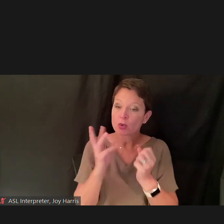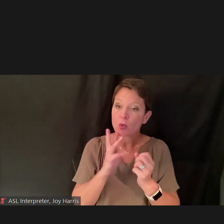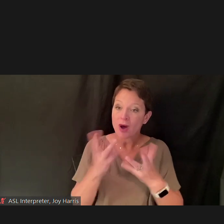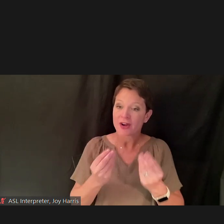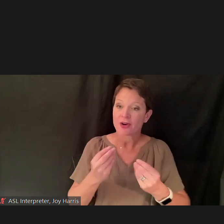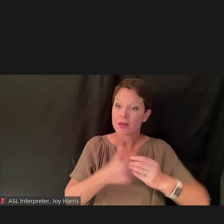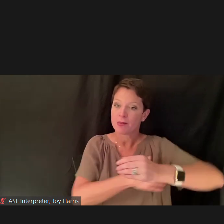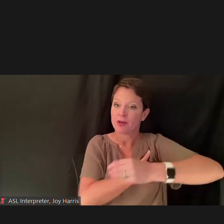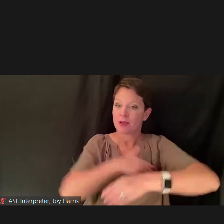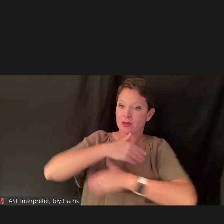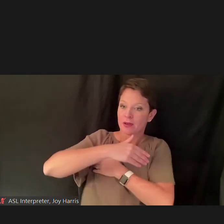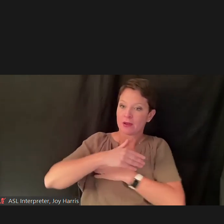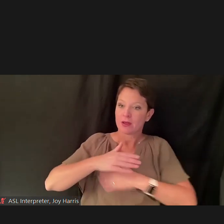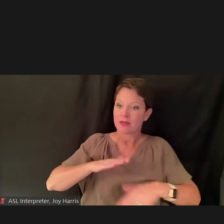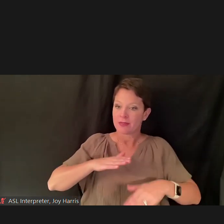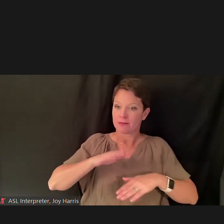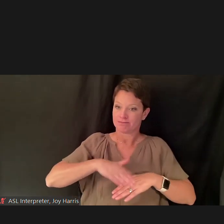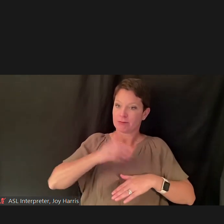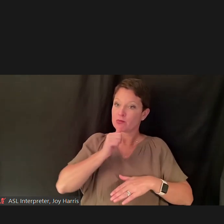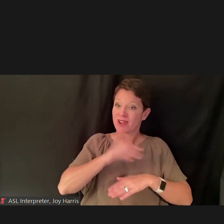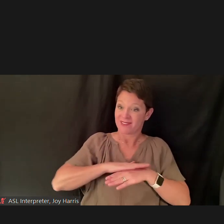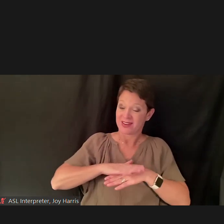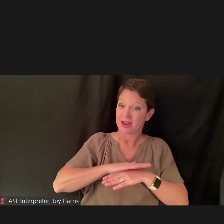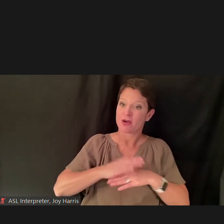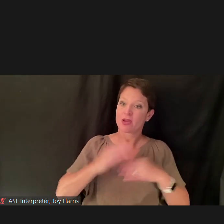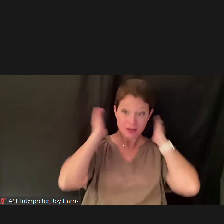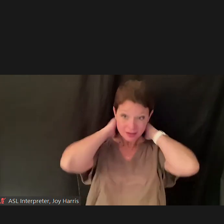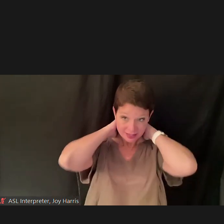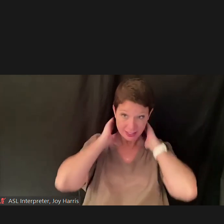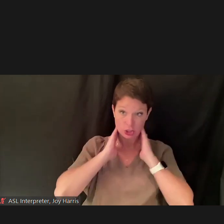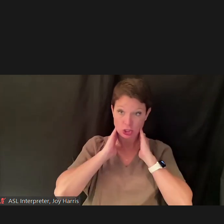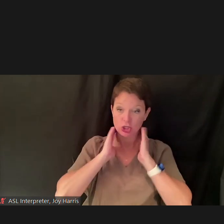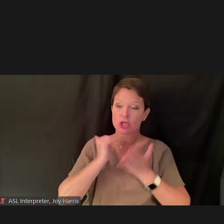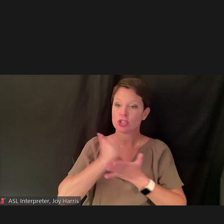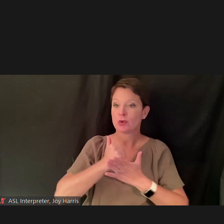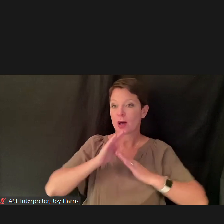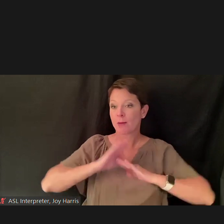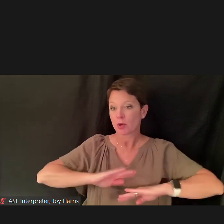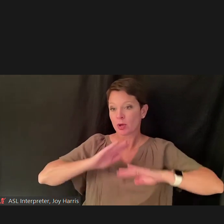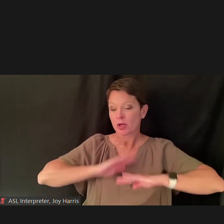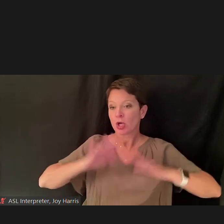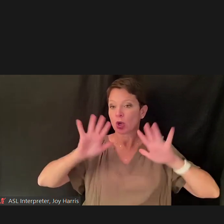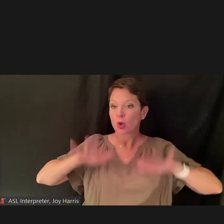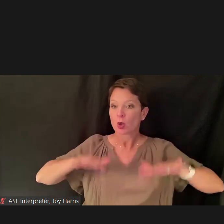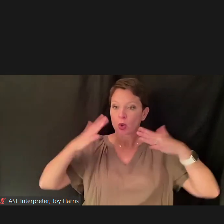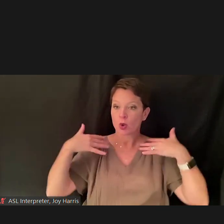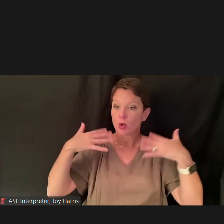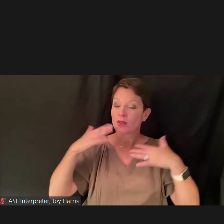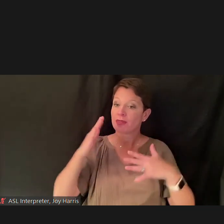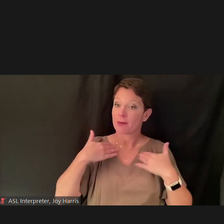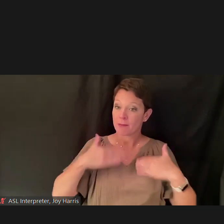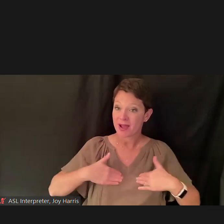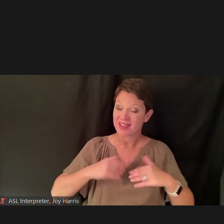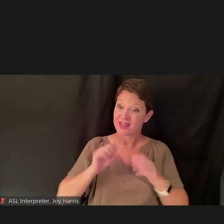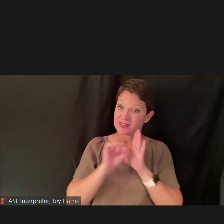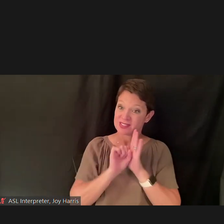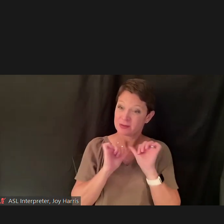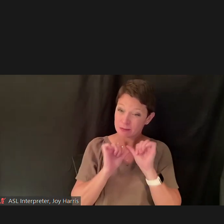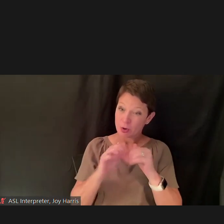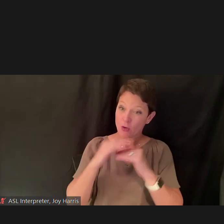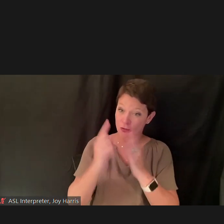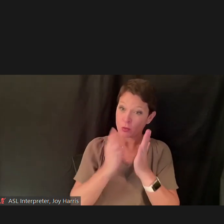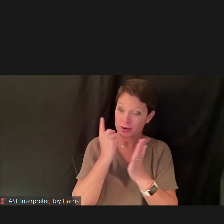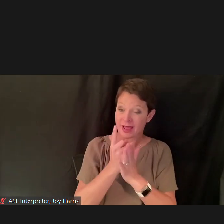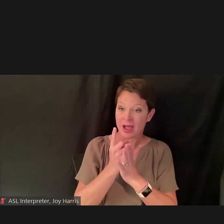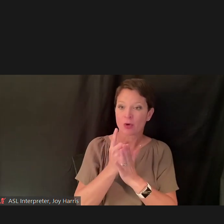y colóquelo debajo de los brazos para mantenerle frío. O de hecho, si los síntomas